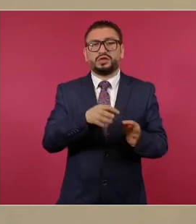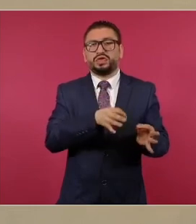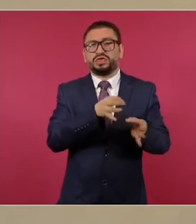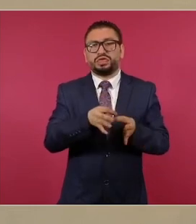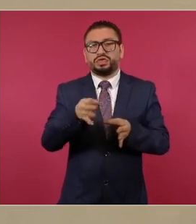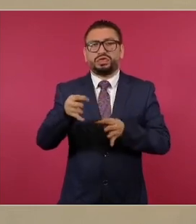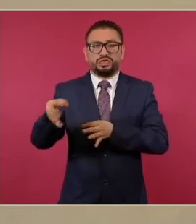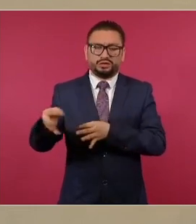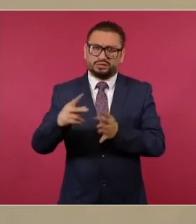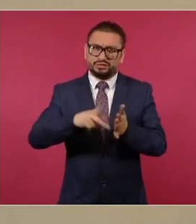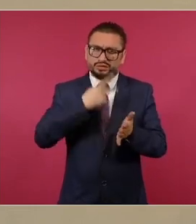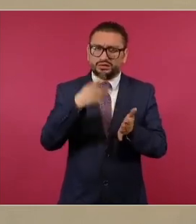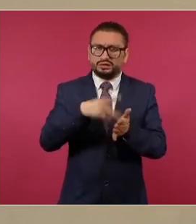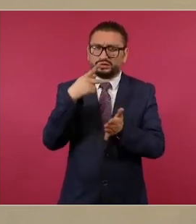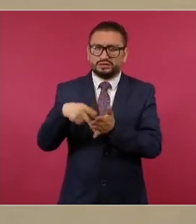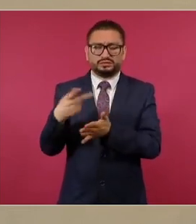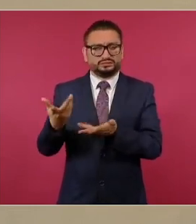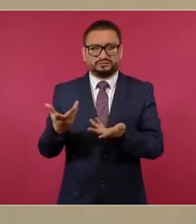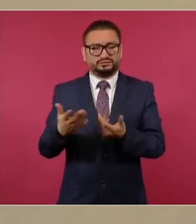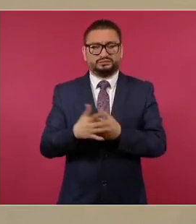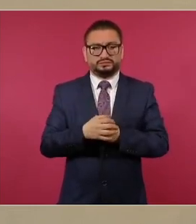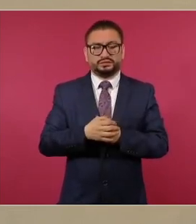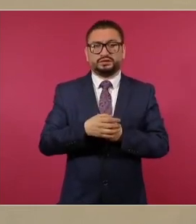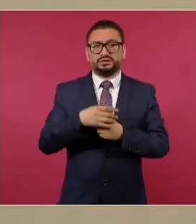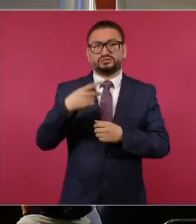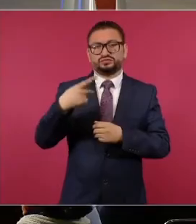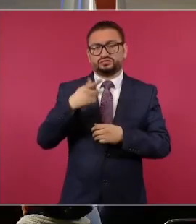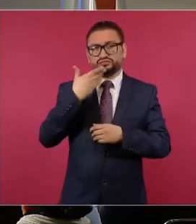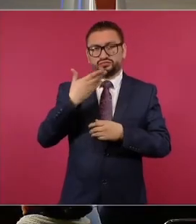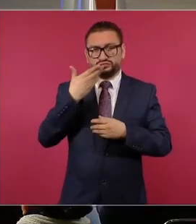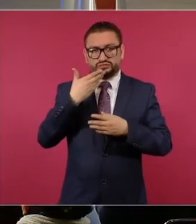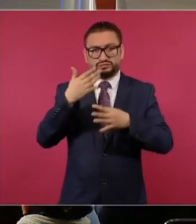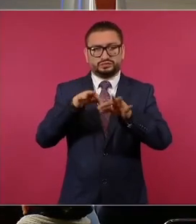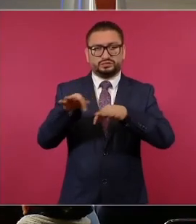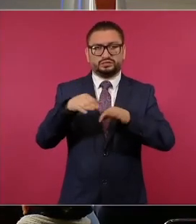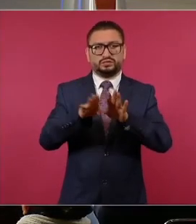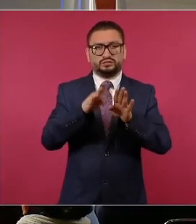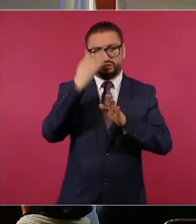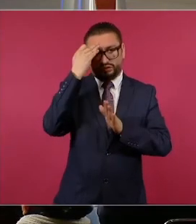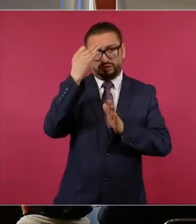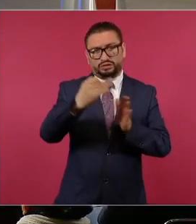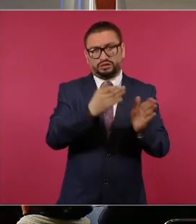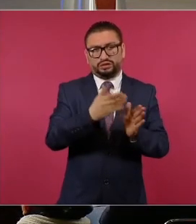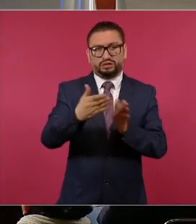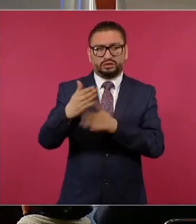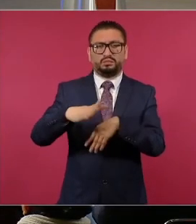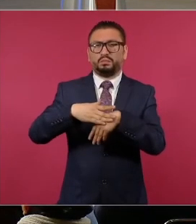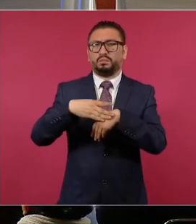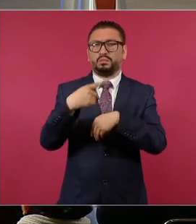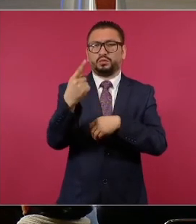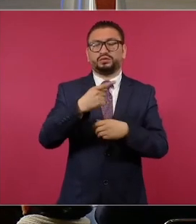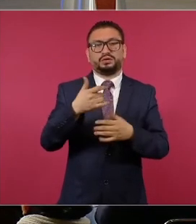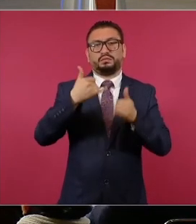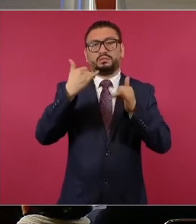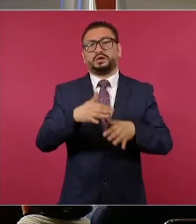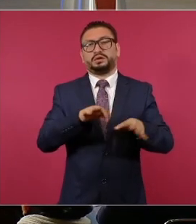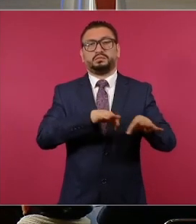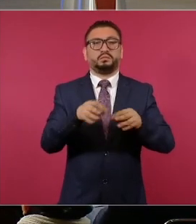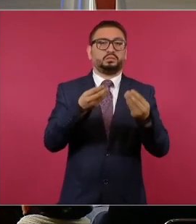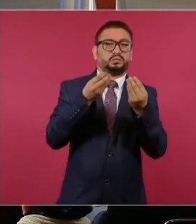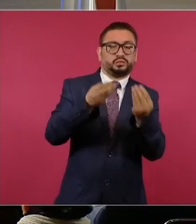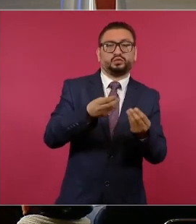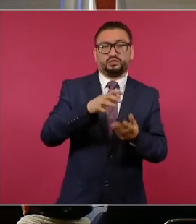pospuestos repetidamente. El modus operandi. Las demoras se atribuyen a cargas de trabajo